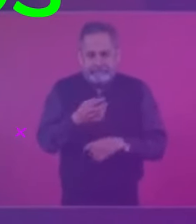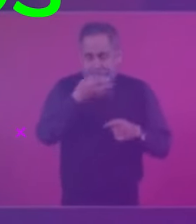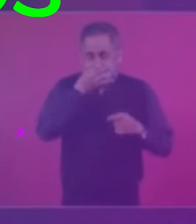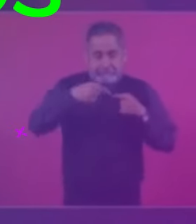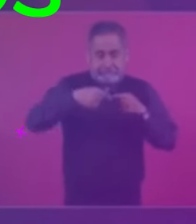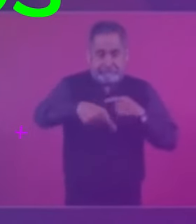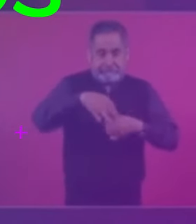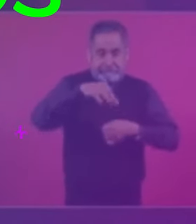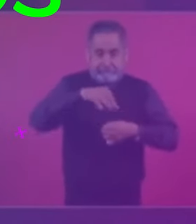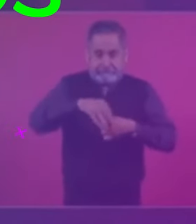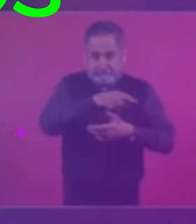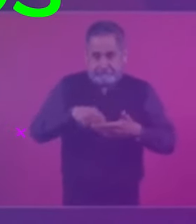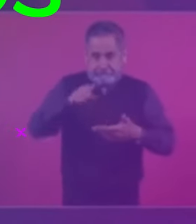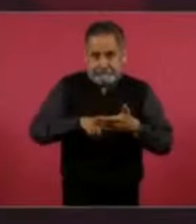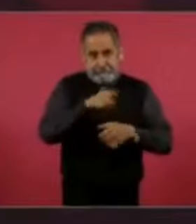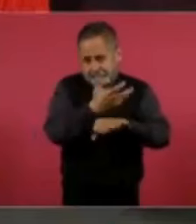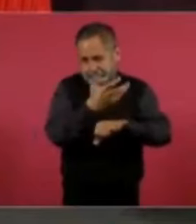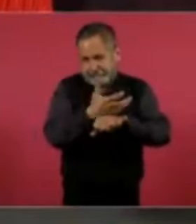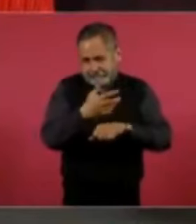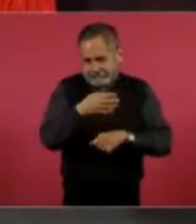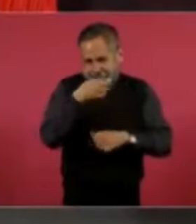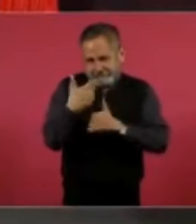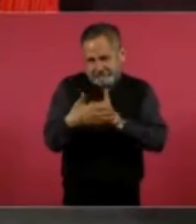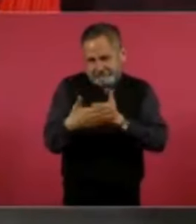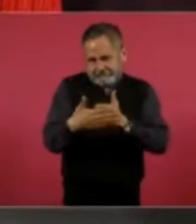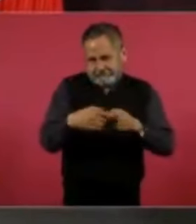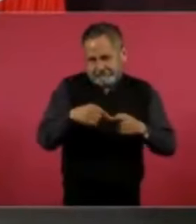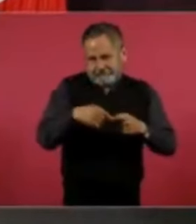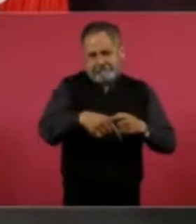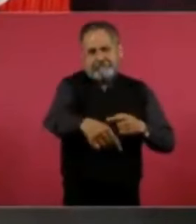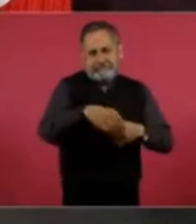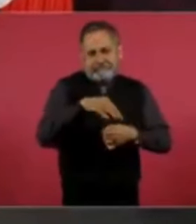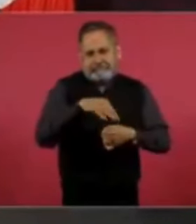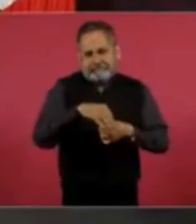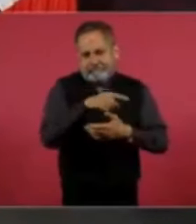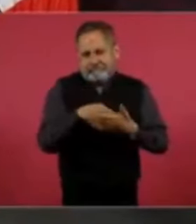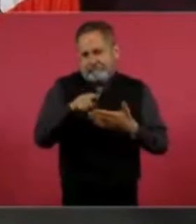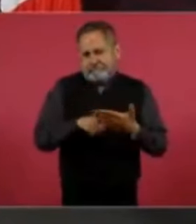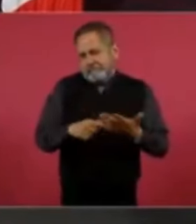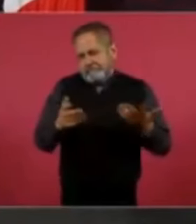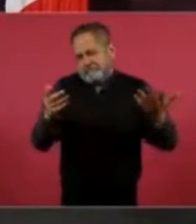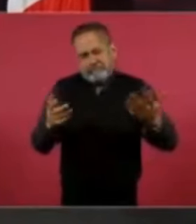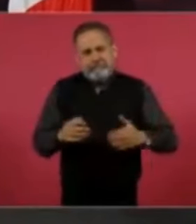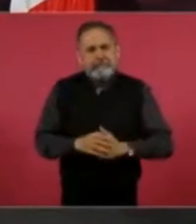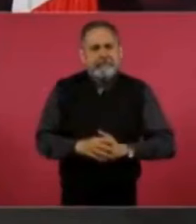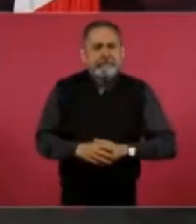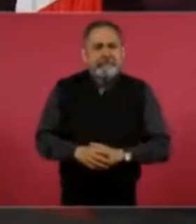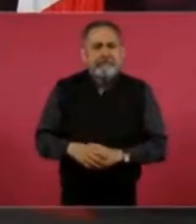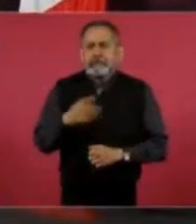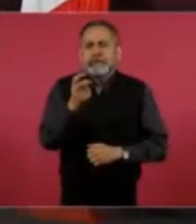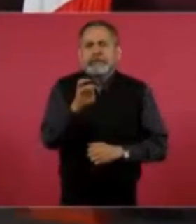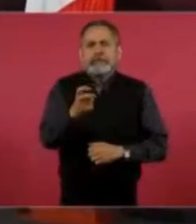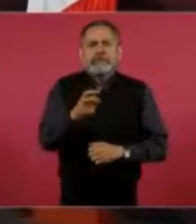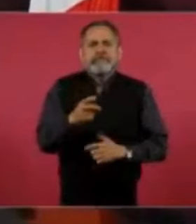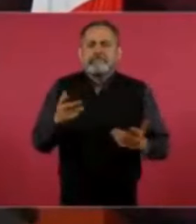pueden entrar a nuestro país hacer lo que se les dé la gana llevar una investigación por más de un año llevarse a un